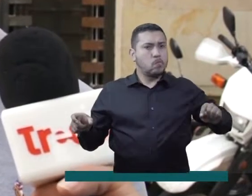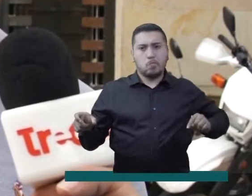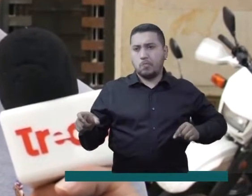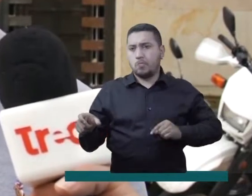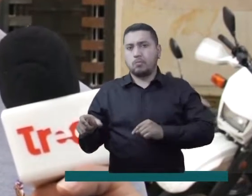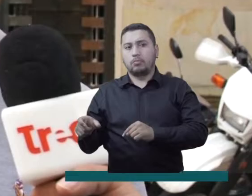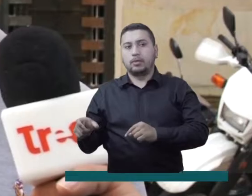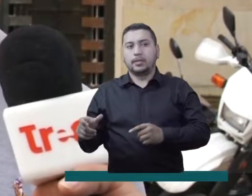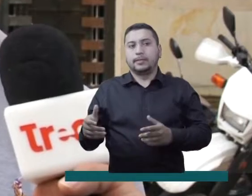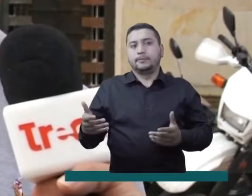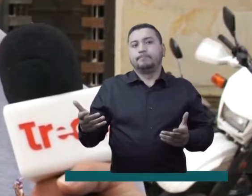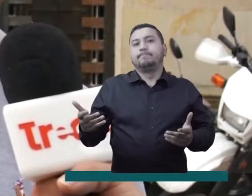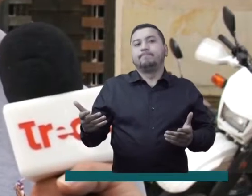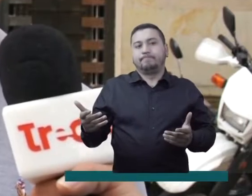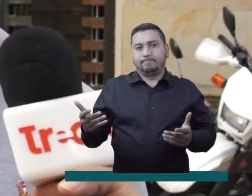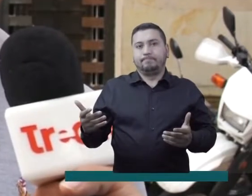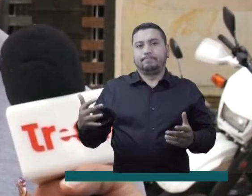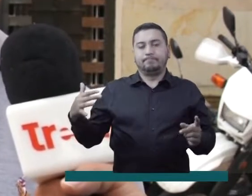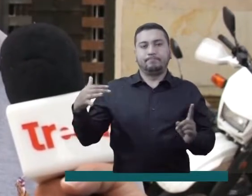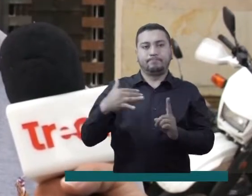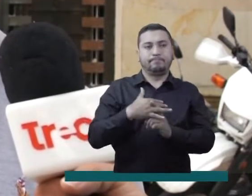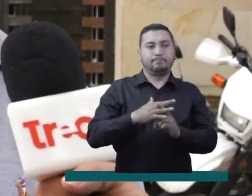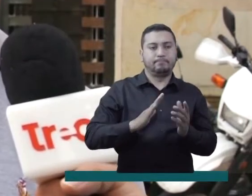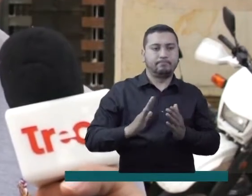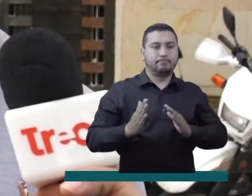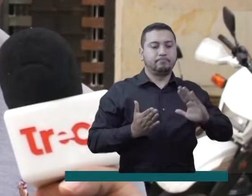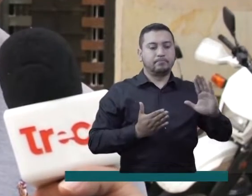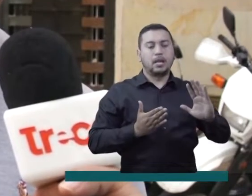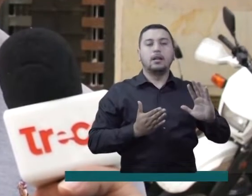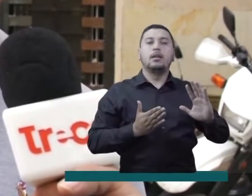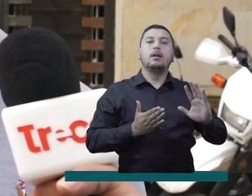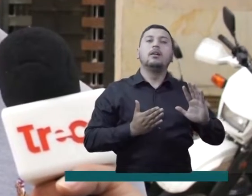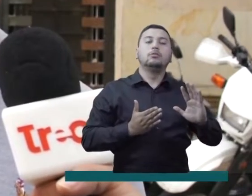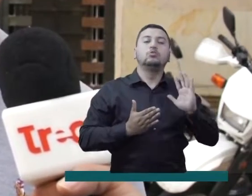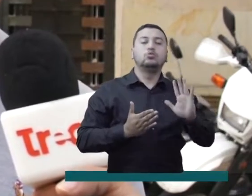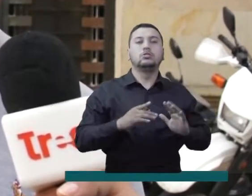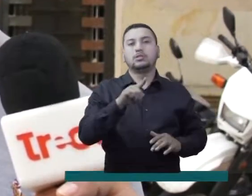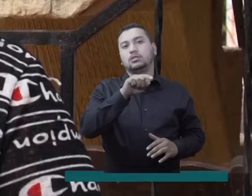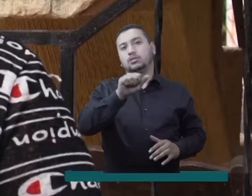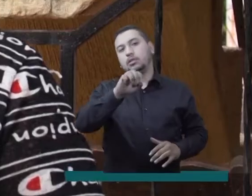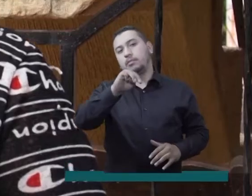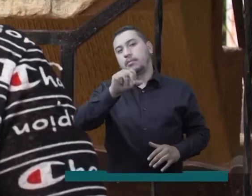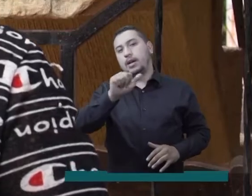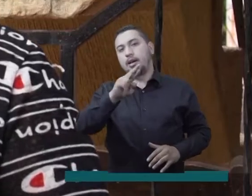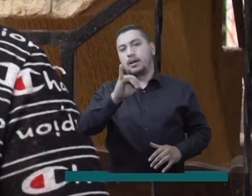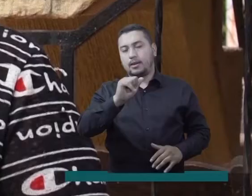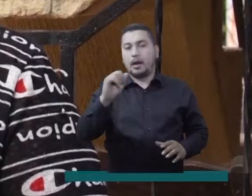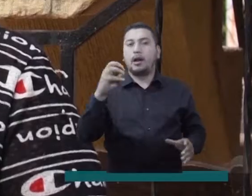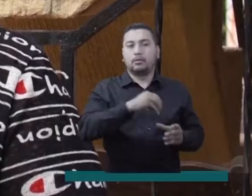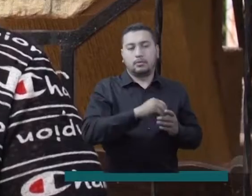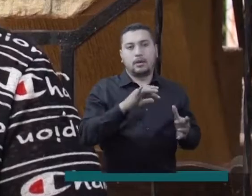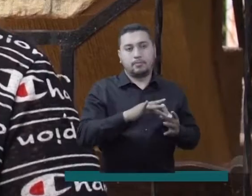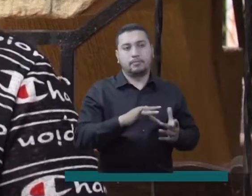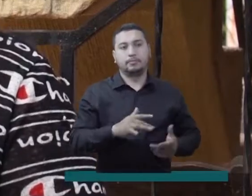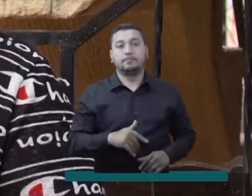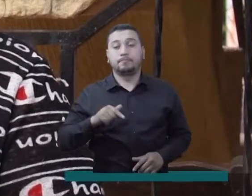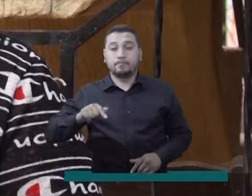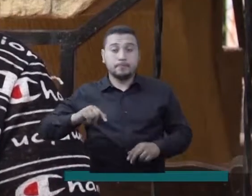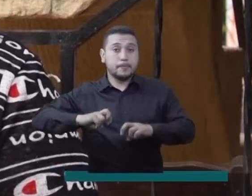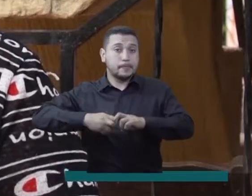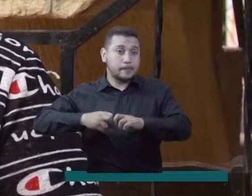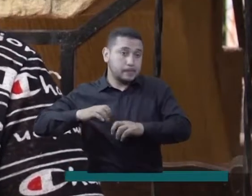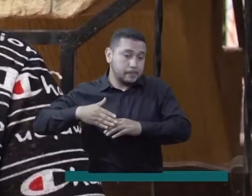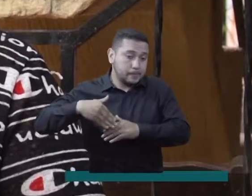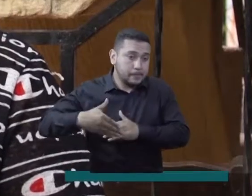en este momento desbordó quizás lo que se denominó el plan parcial de la Samaria. Es un problema que cada día nos